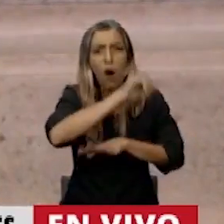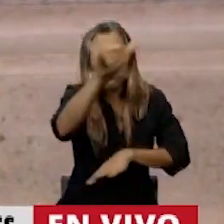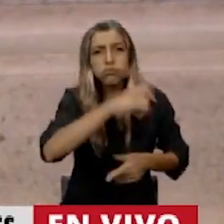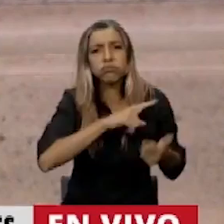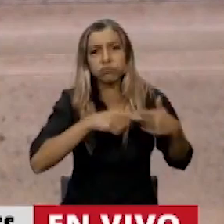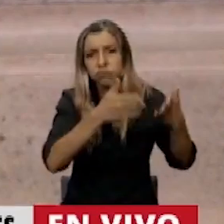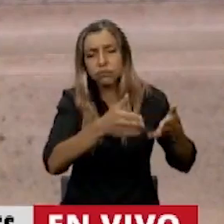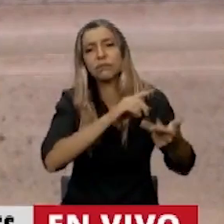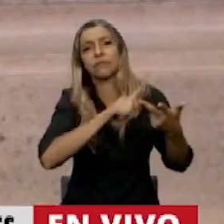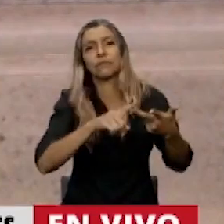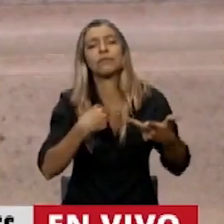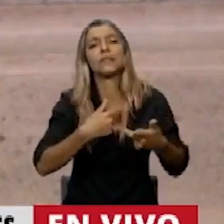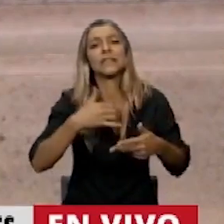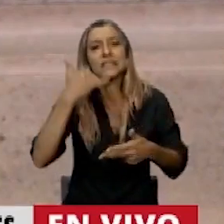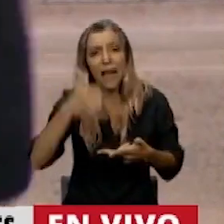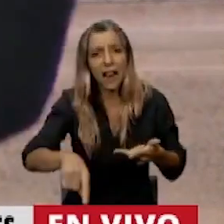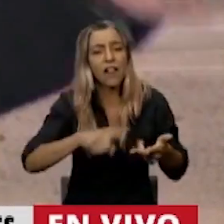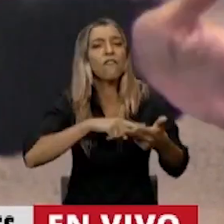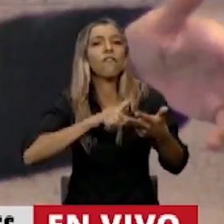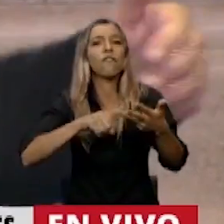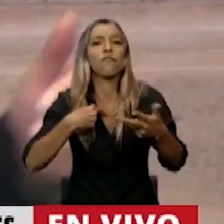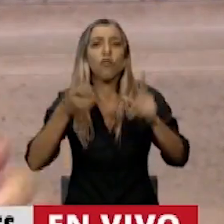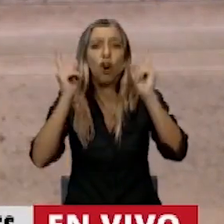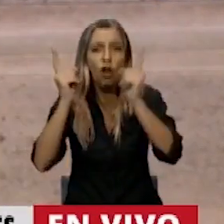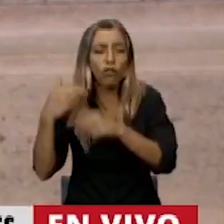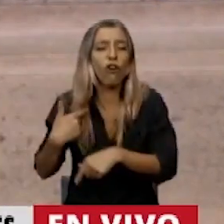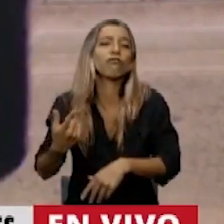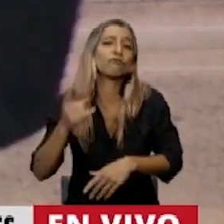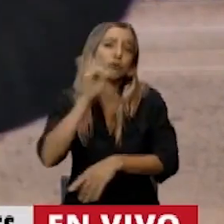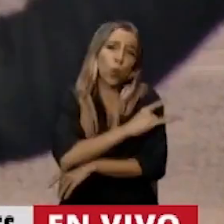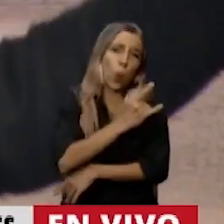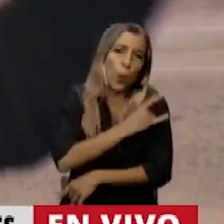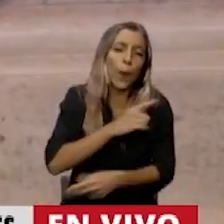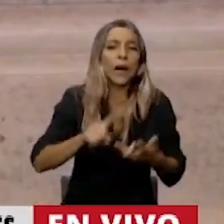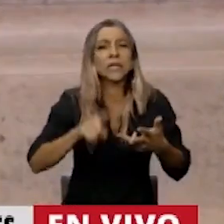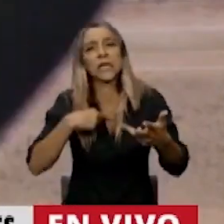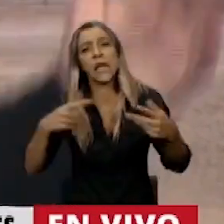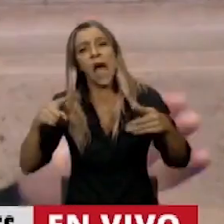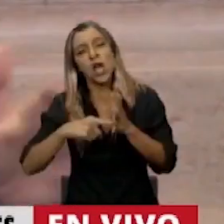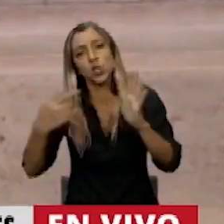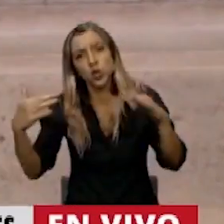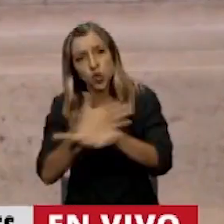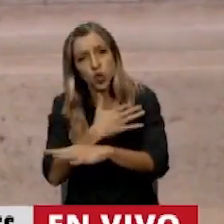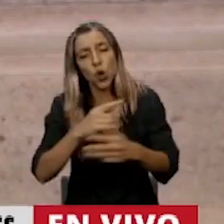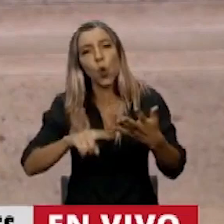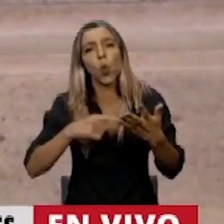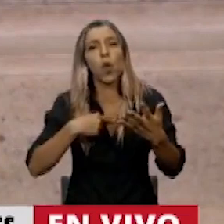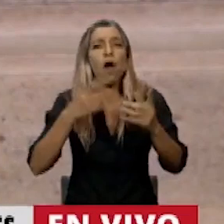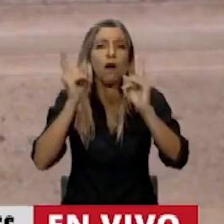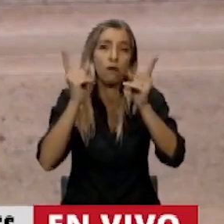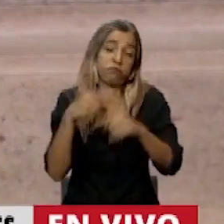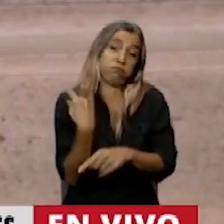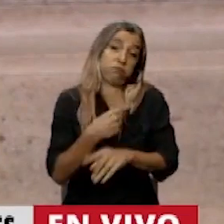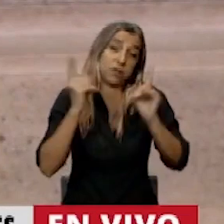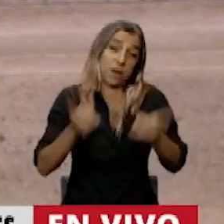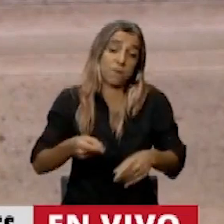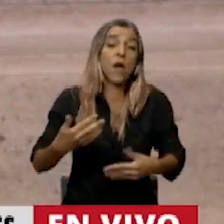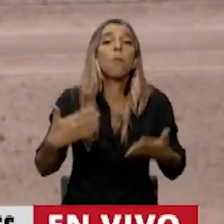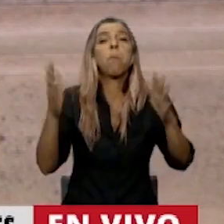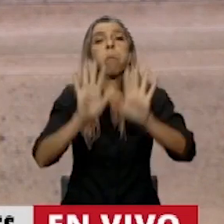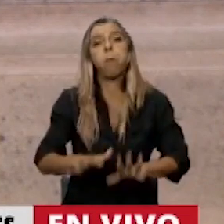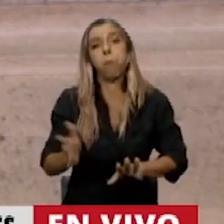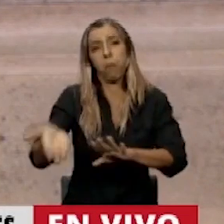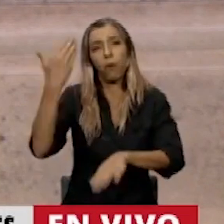telefónicos, docentes universitarios, docentes de la ciudad, docentes que armamos una jornada nacional de lucha.